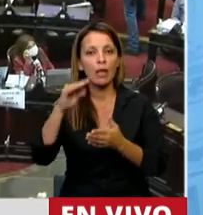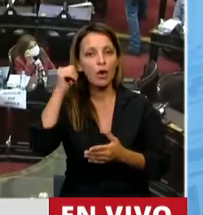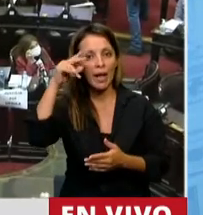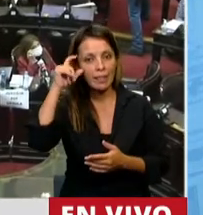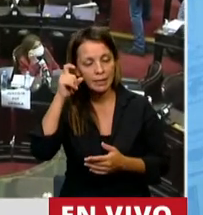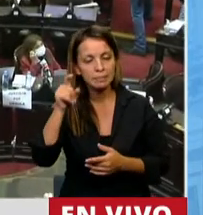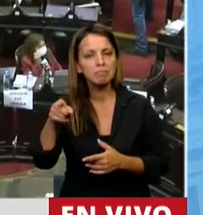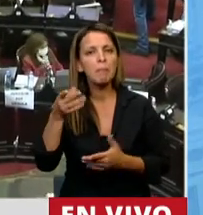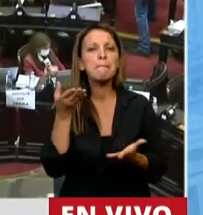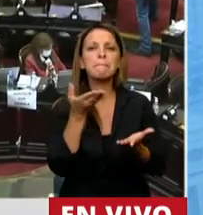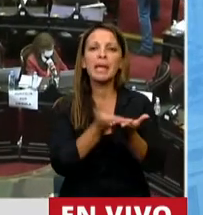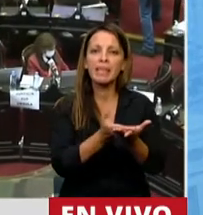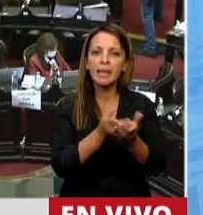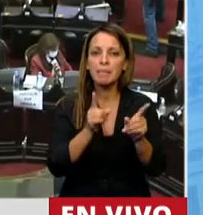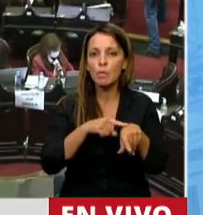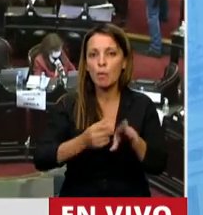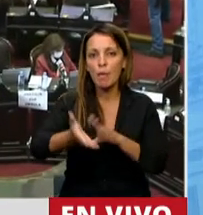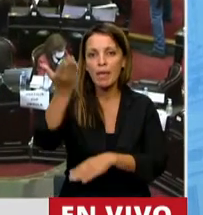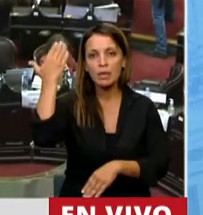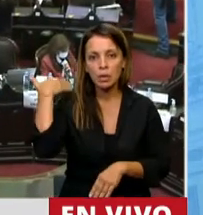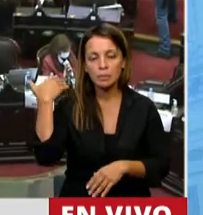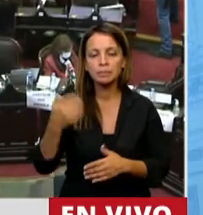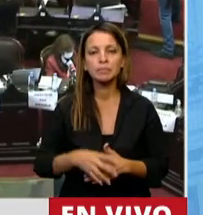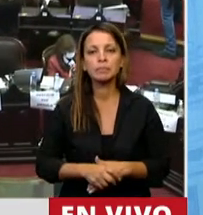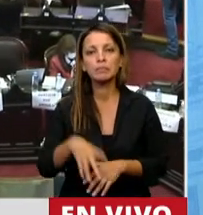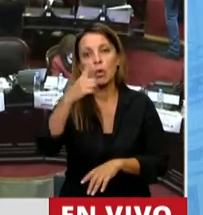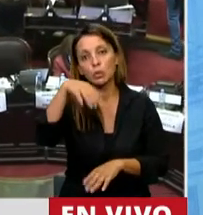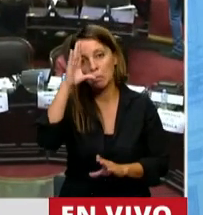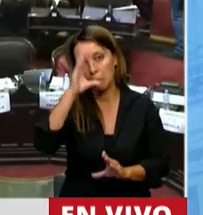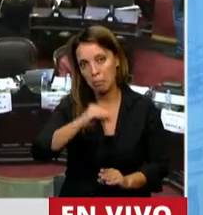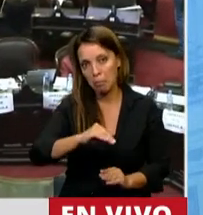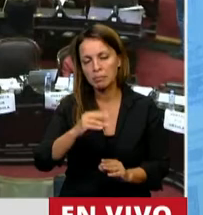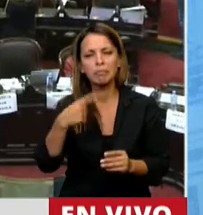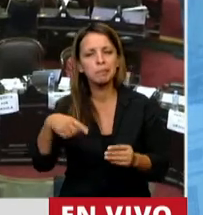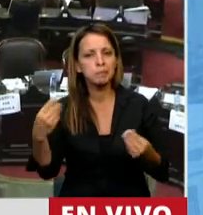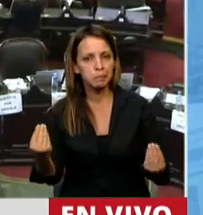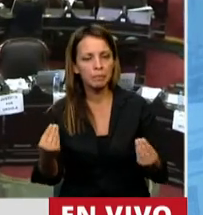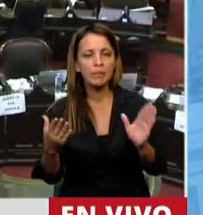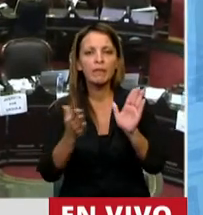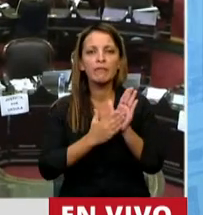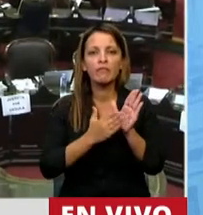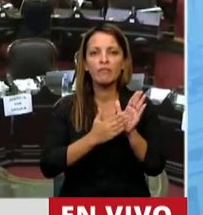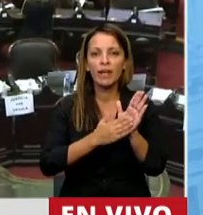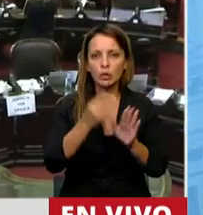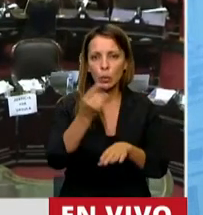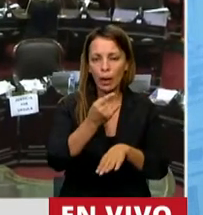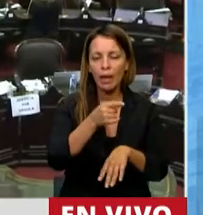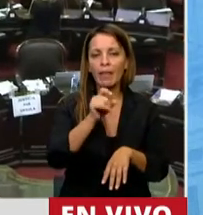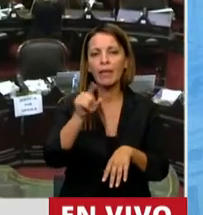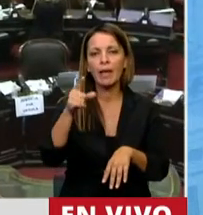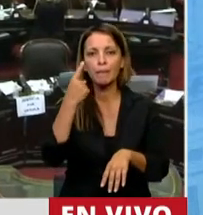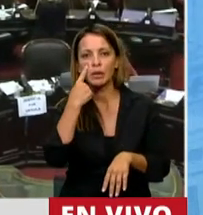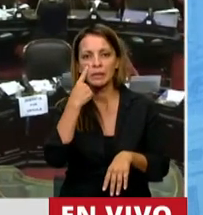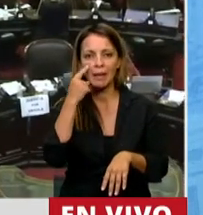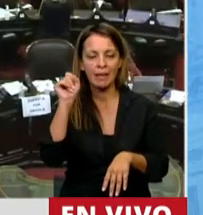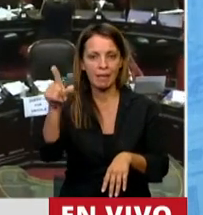donde pedía, en ese momento, si ustedes no lo recuerdan, eran por las facturas apócrifas de la